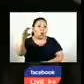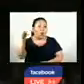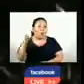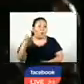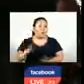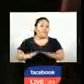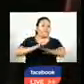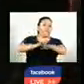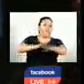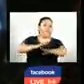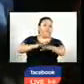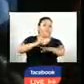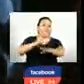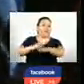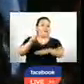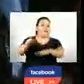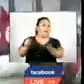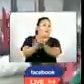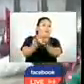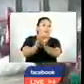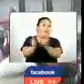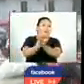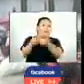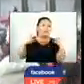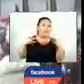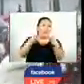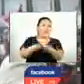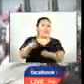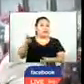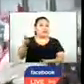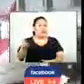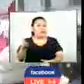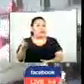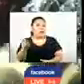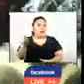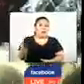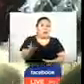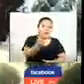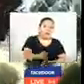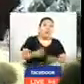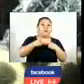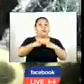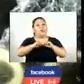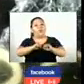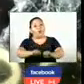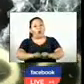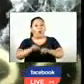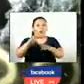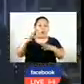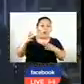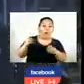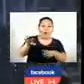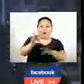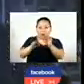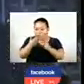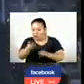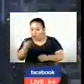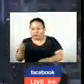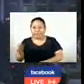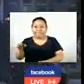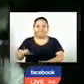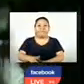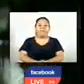un estallido social que no solo ha dejado pérdidas en vidas humanas sino también elevados daños económicos